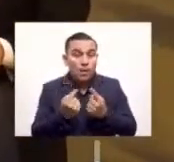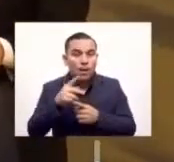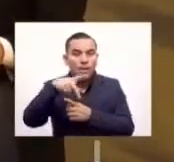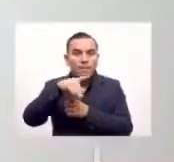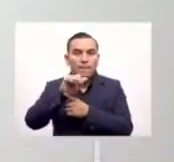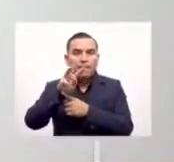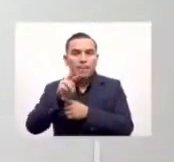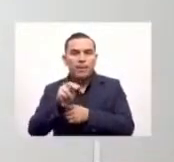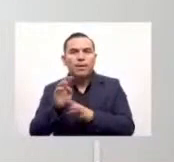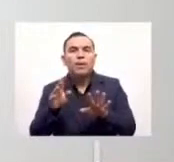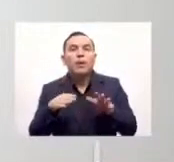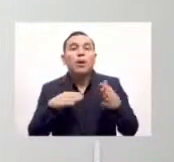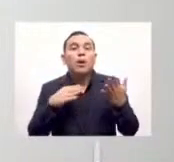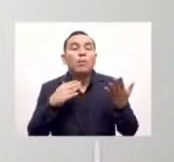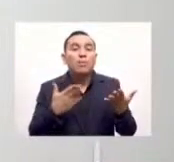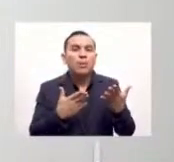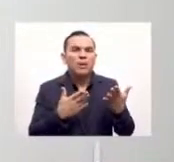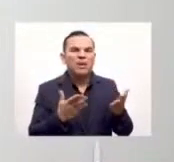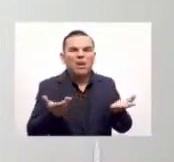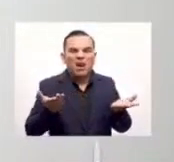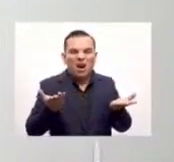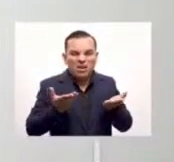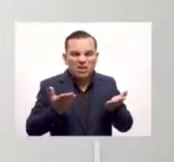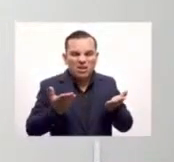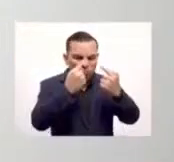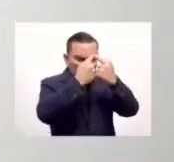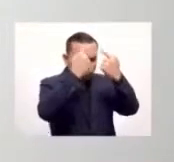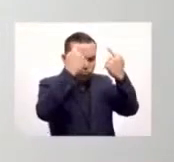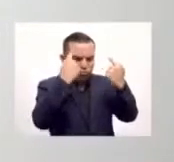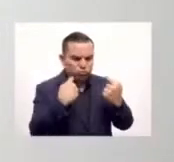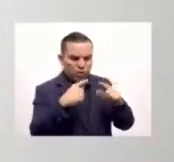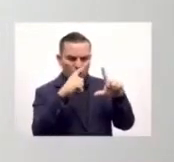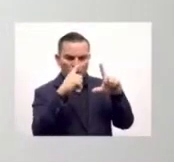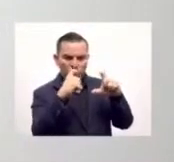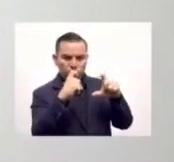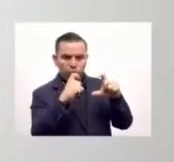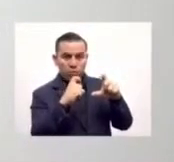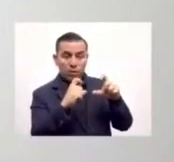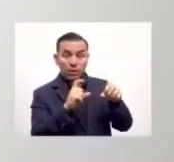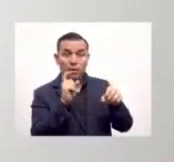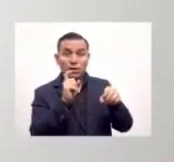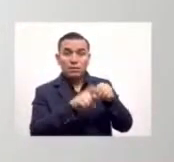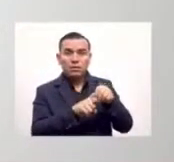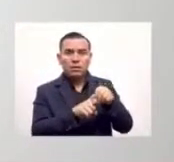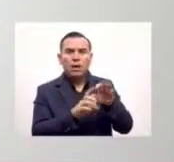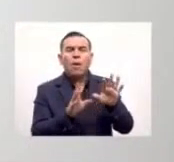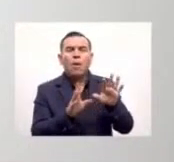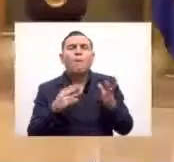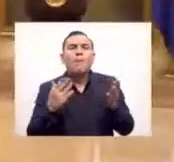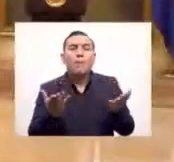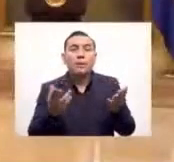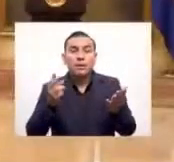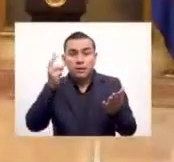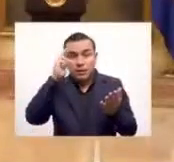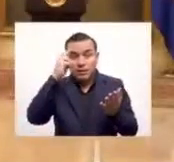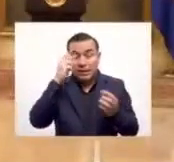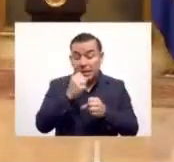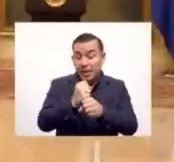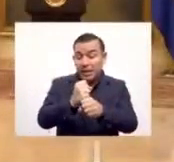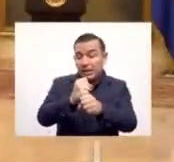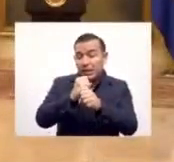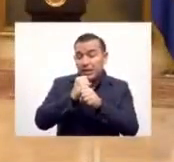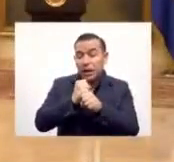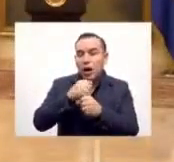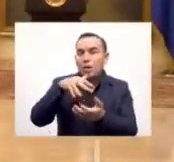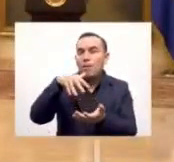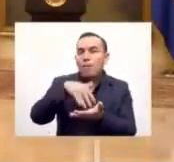El Salvador contra Antigua y Bermuda, muy a la Latinoamérica, a la misma hora, a las 10 de la noche, y lo